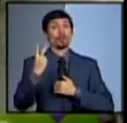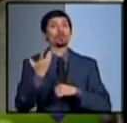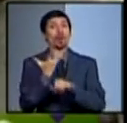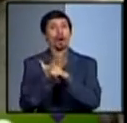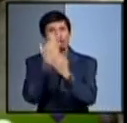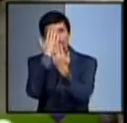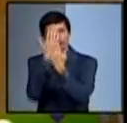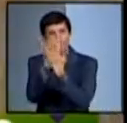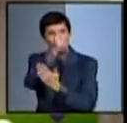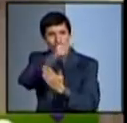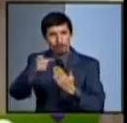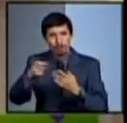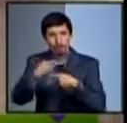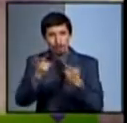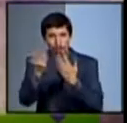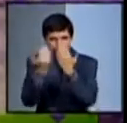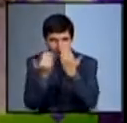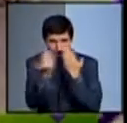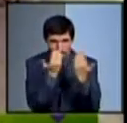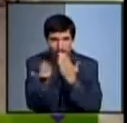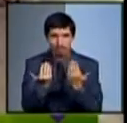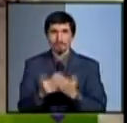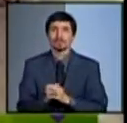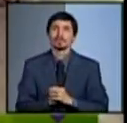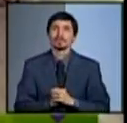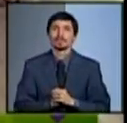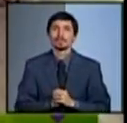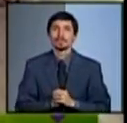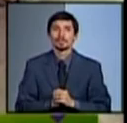trato directo con el público.